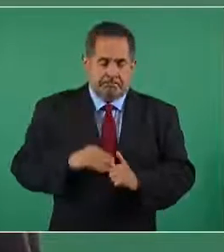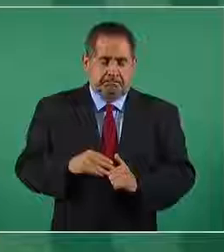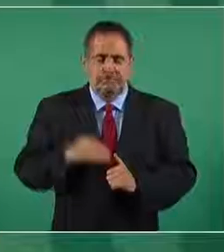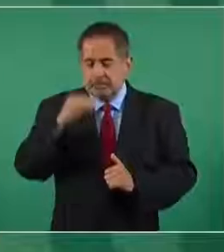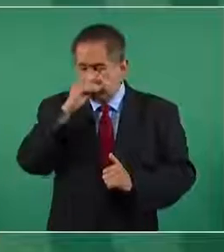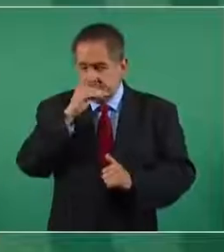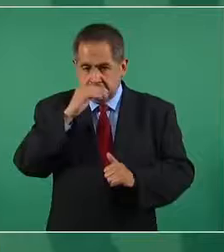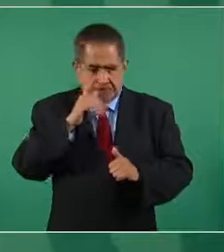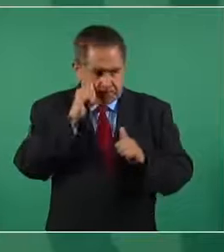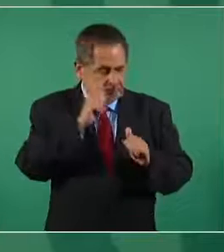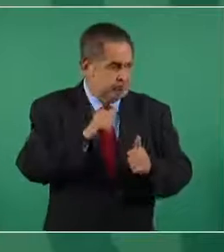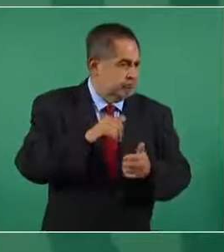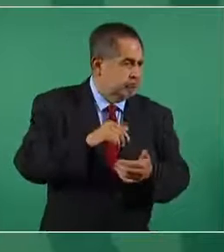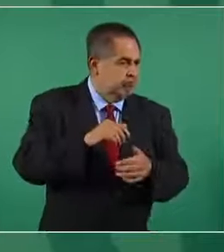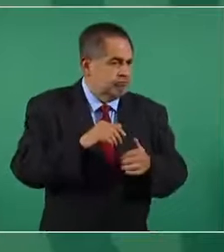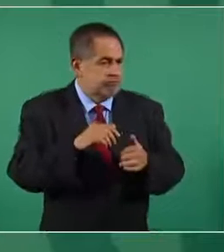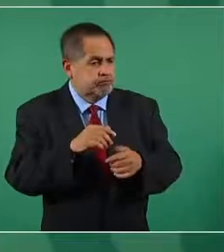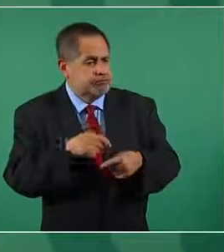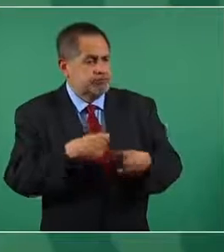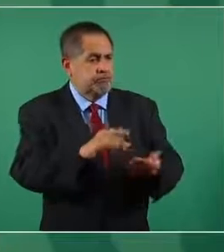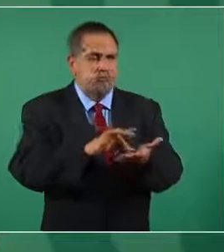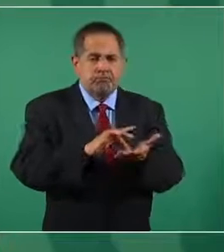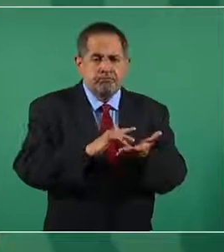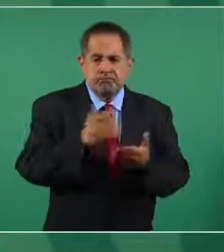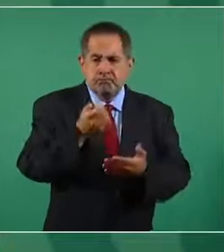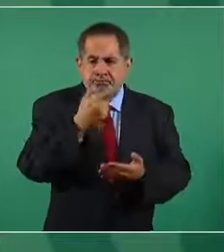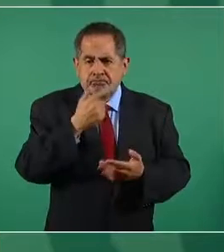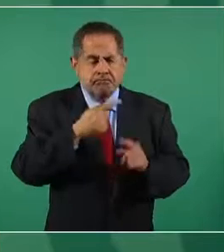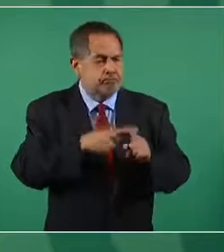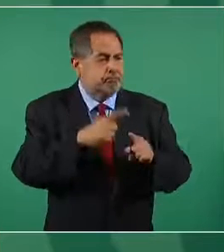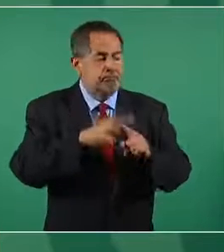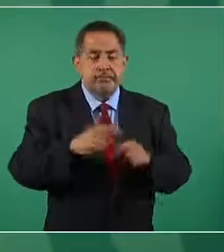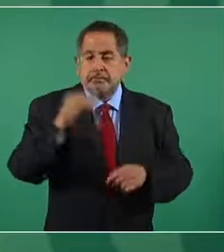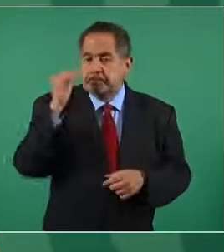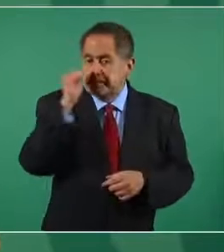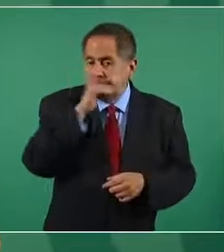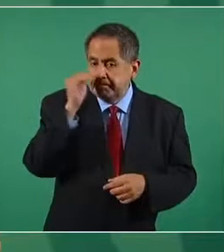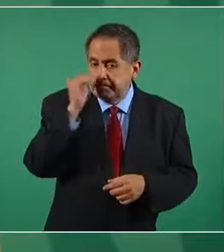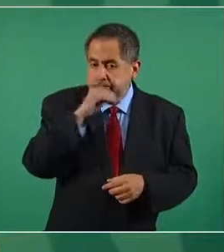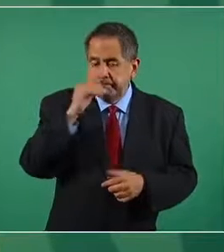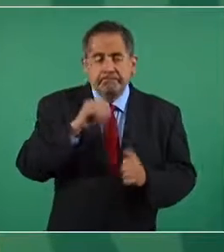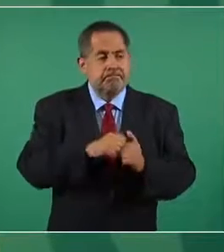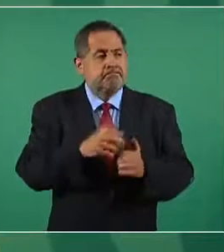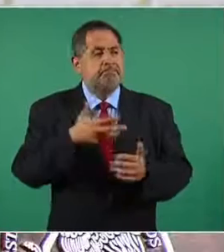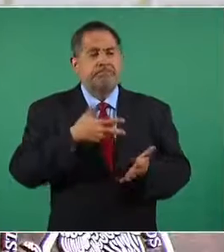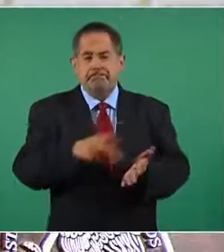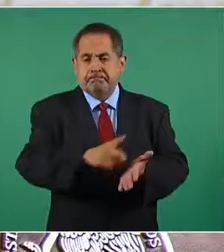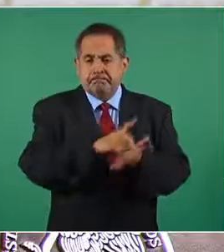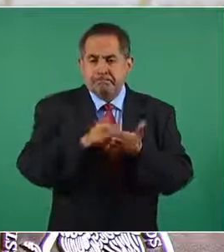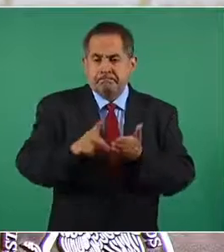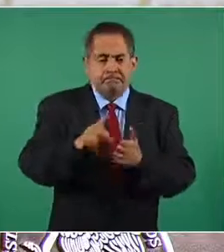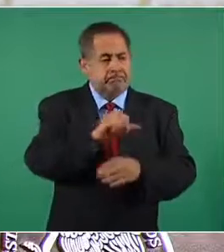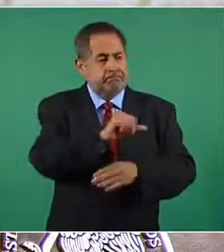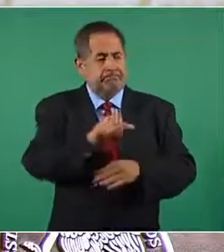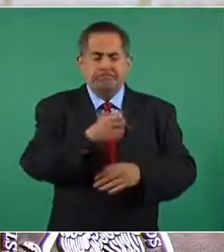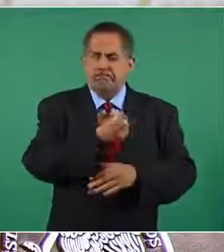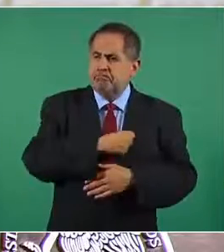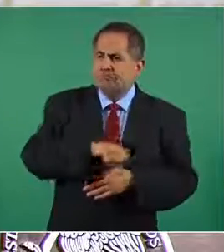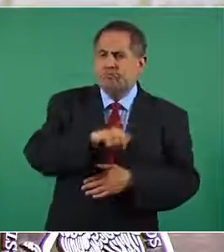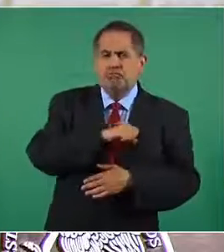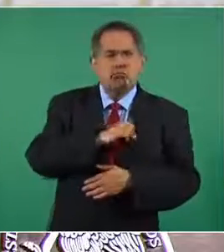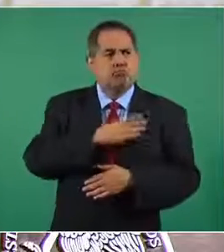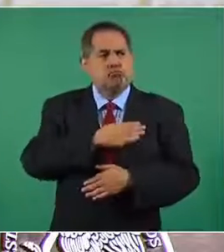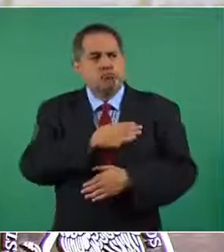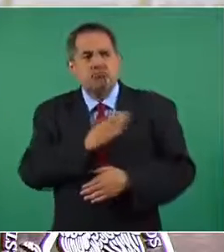Atención médica y medicamentos gratuitos, garantizar el derecho a la salud, que es